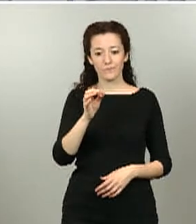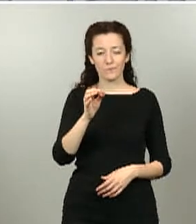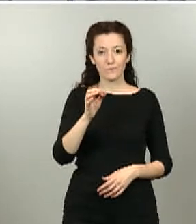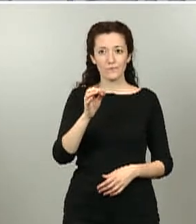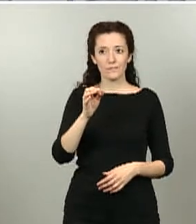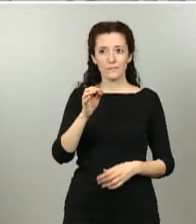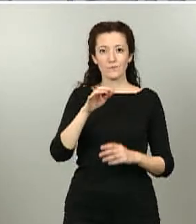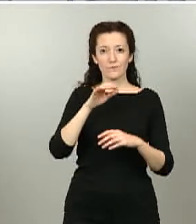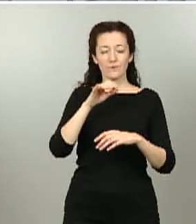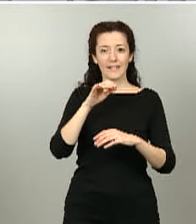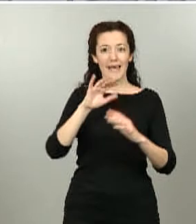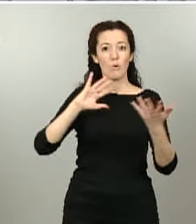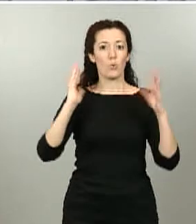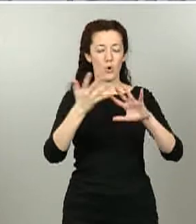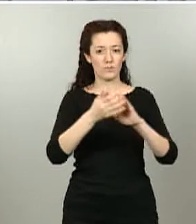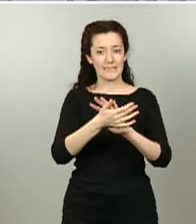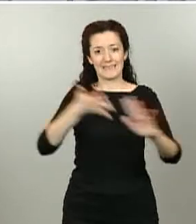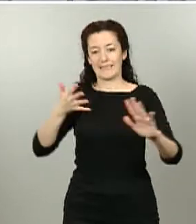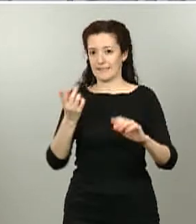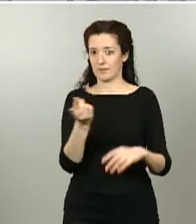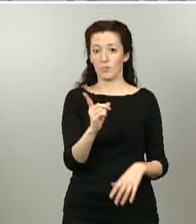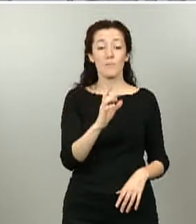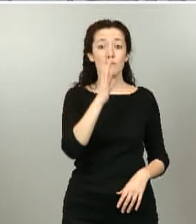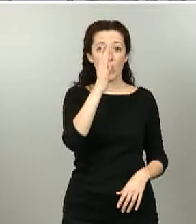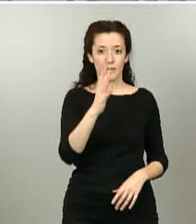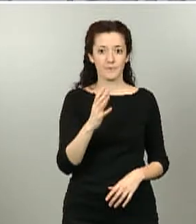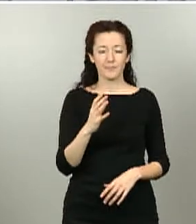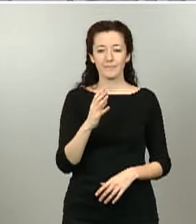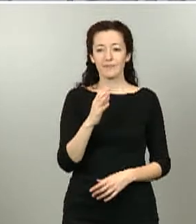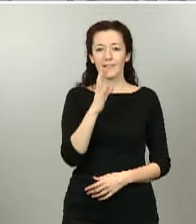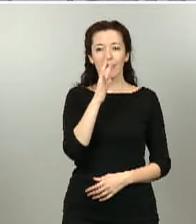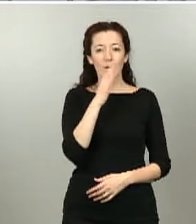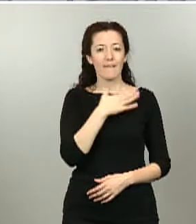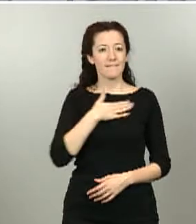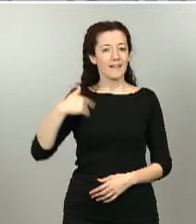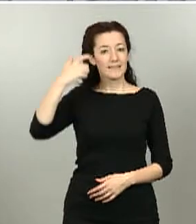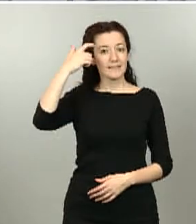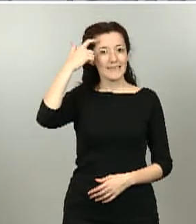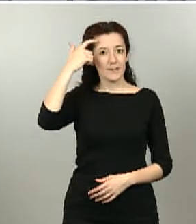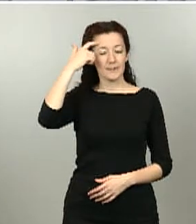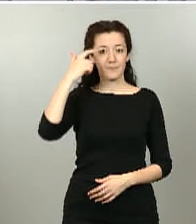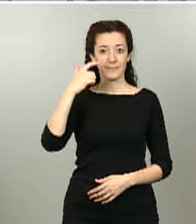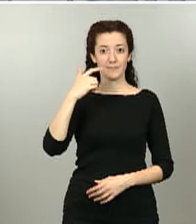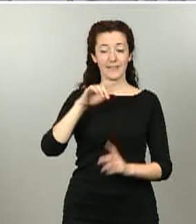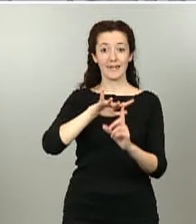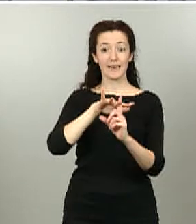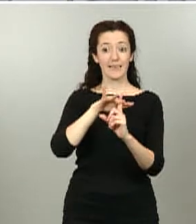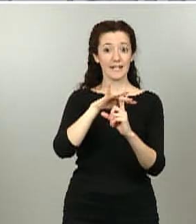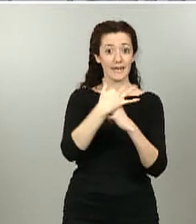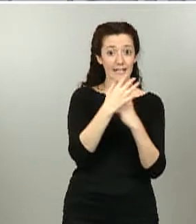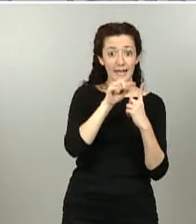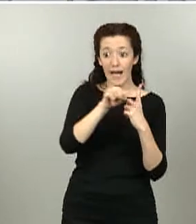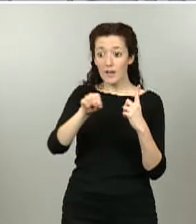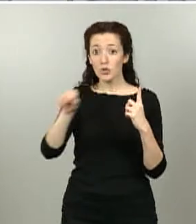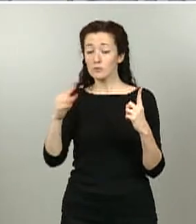razón clara es el hecho de que ahora mismo lo que estamos buscando es la detección precoz de todos los casos posibles, sean con